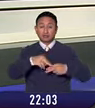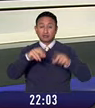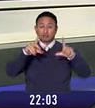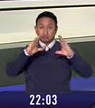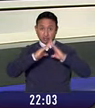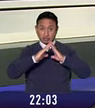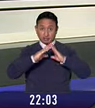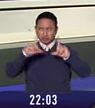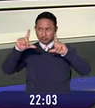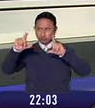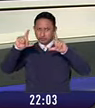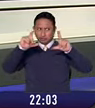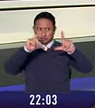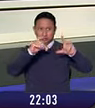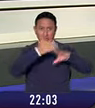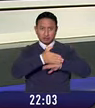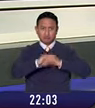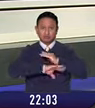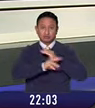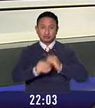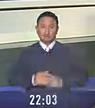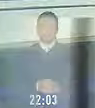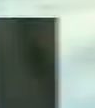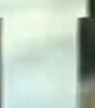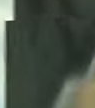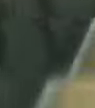y casas para luego asaltarlas